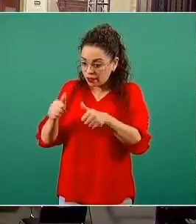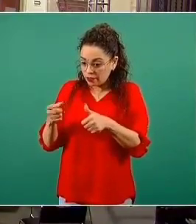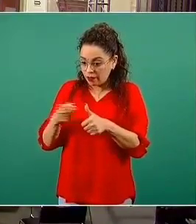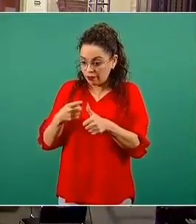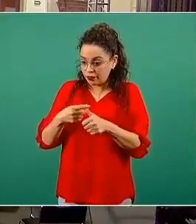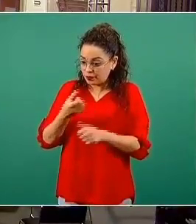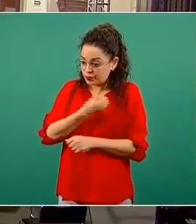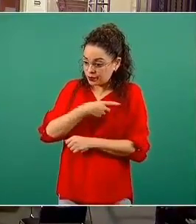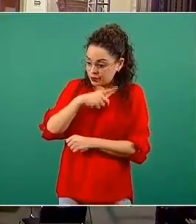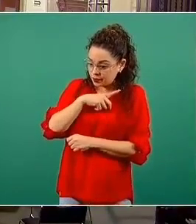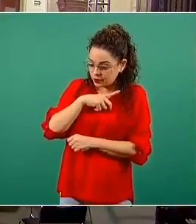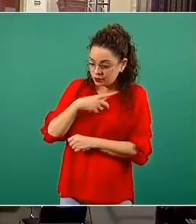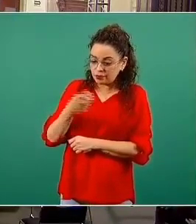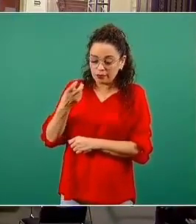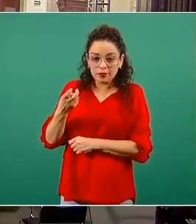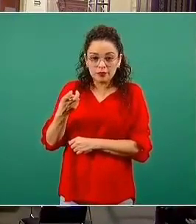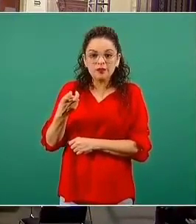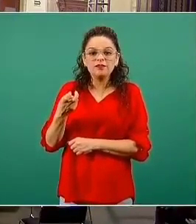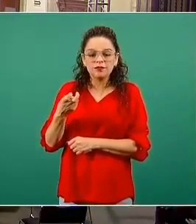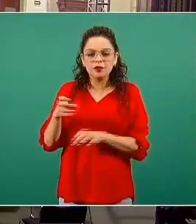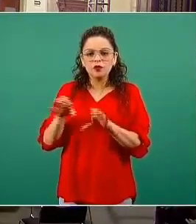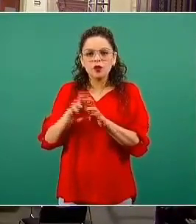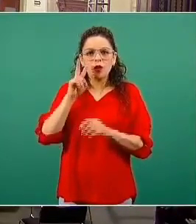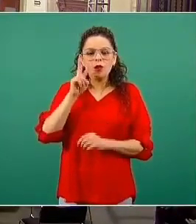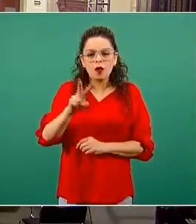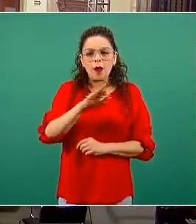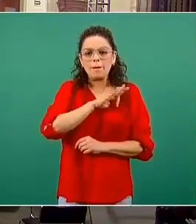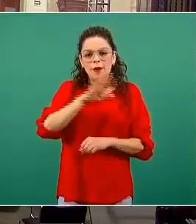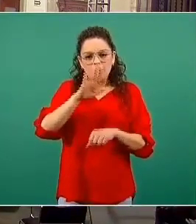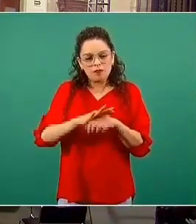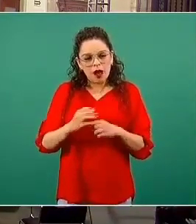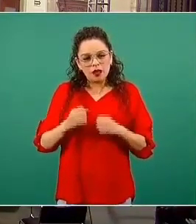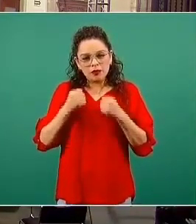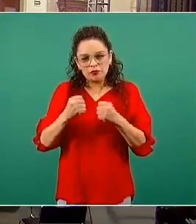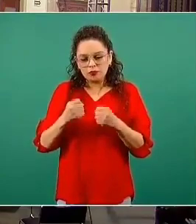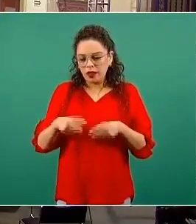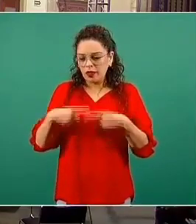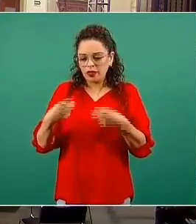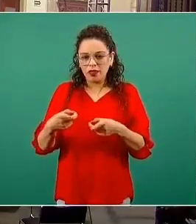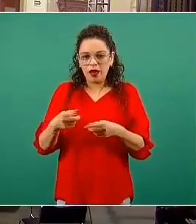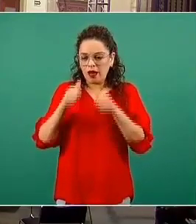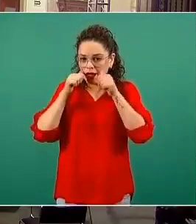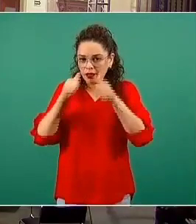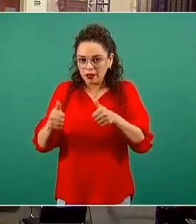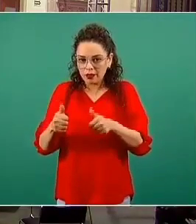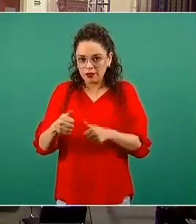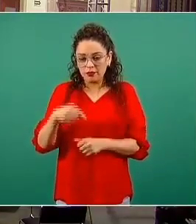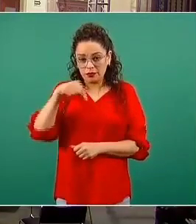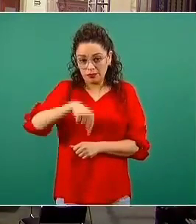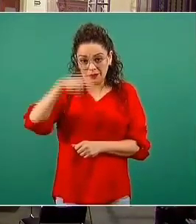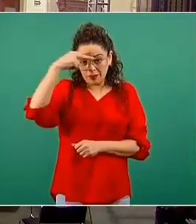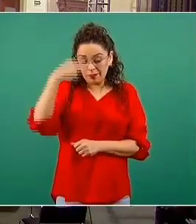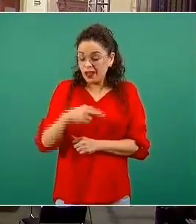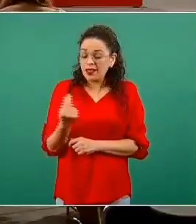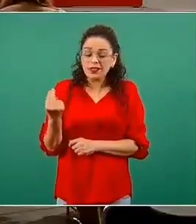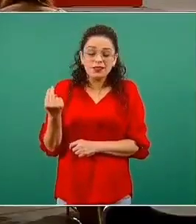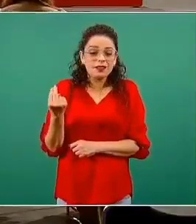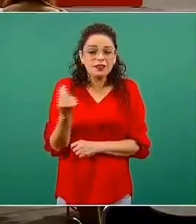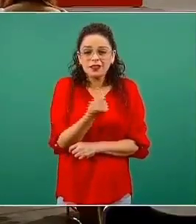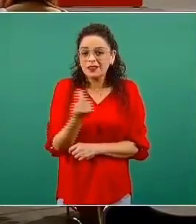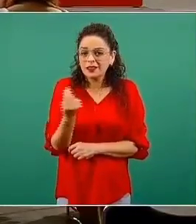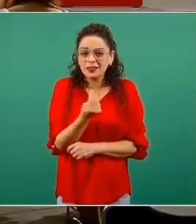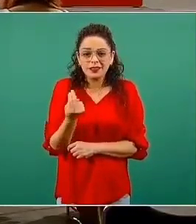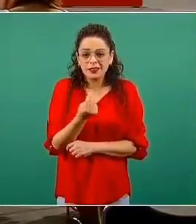¿cómo lo ven ustedes como el potencial también para fortalecer la atención primaria de la salud que este país requiere y que fue una de